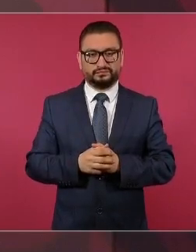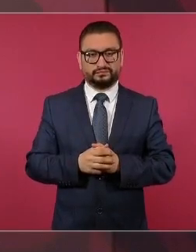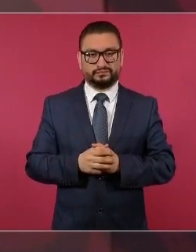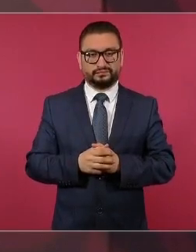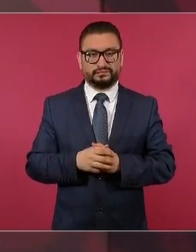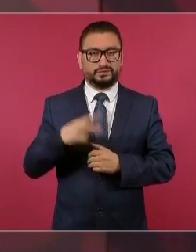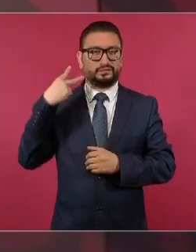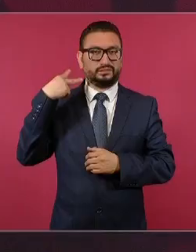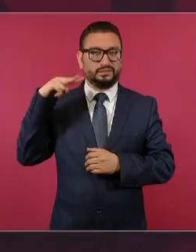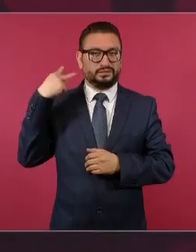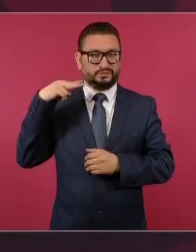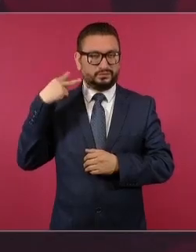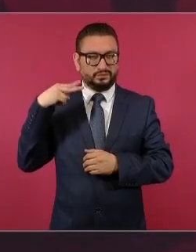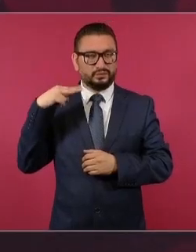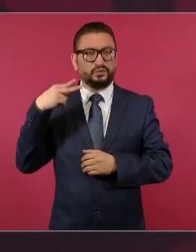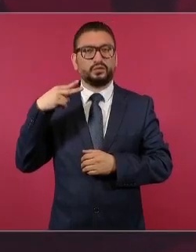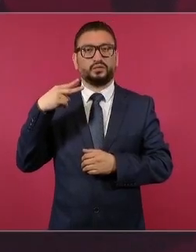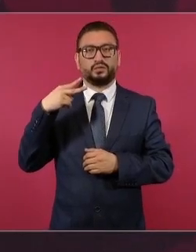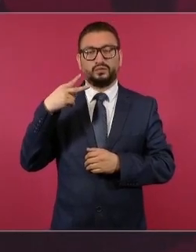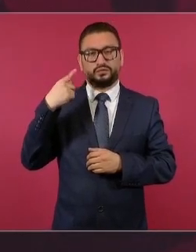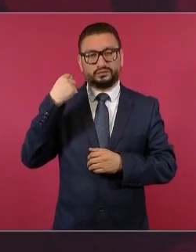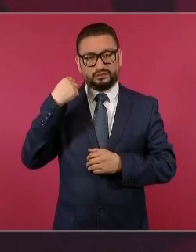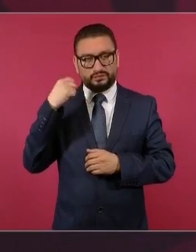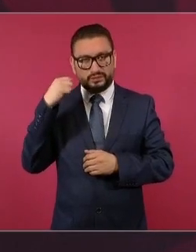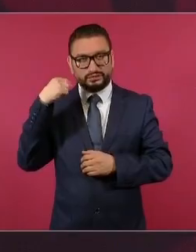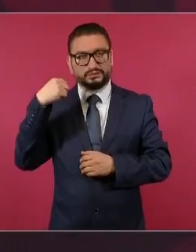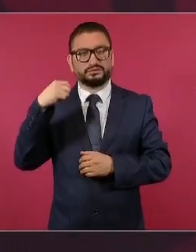es Veracruz, es Tabasco,